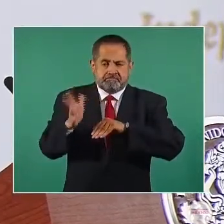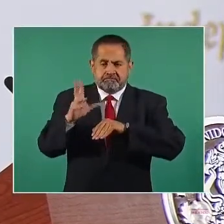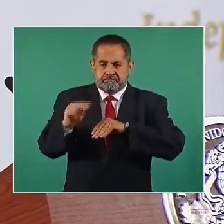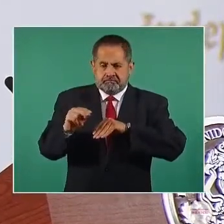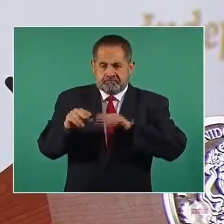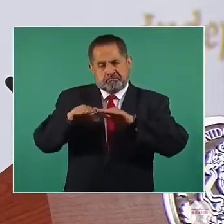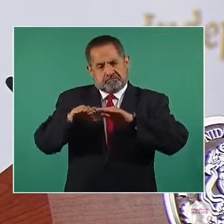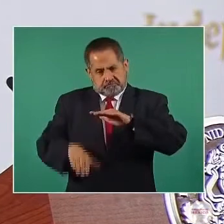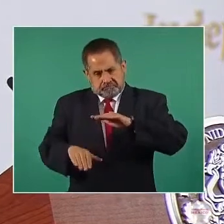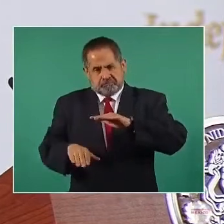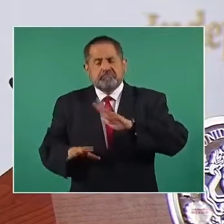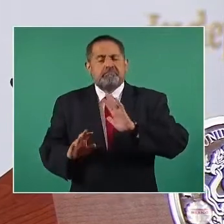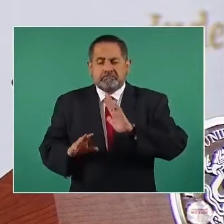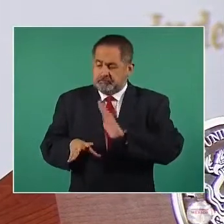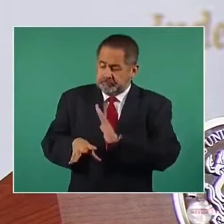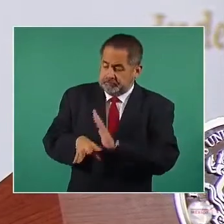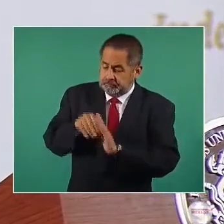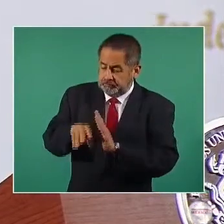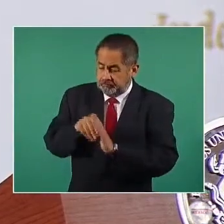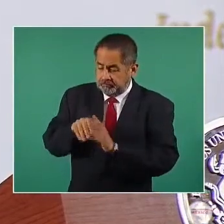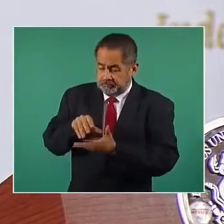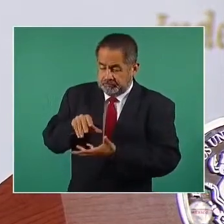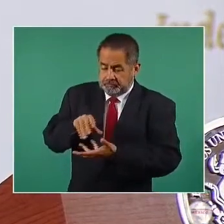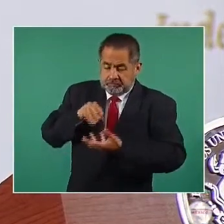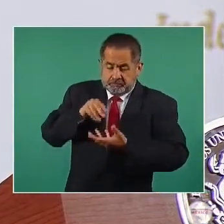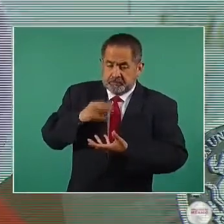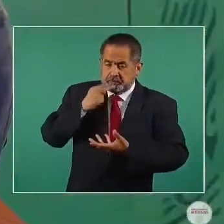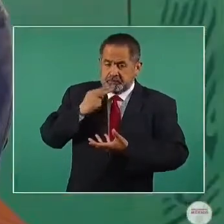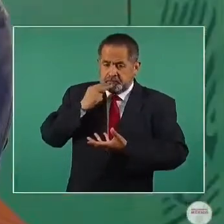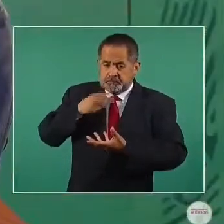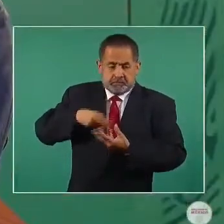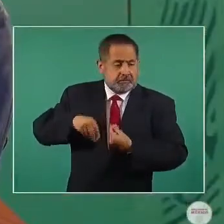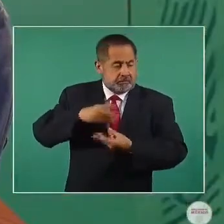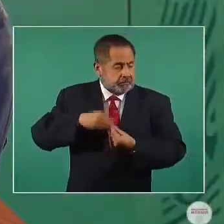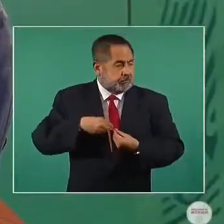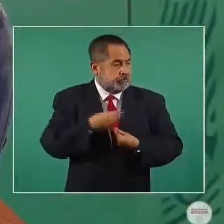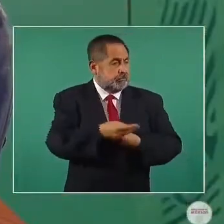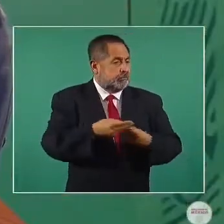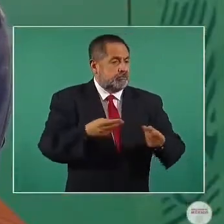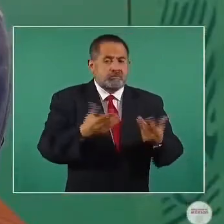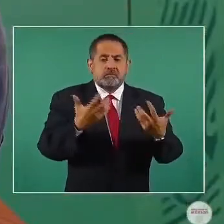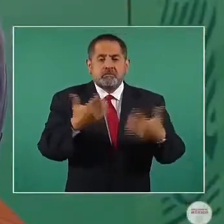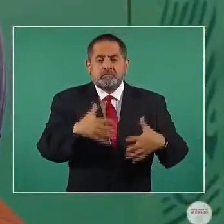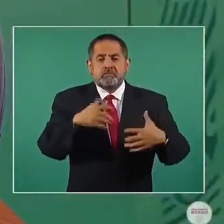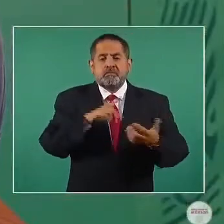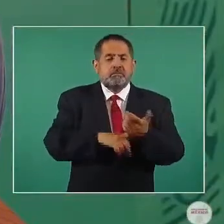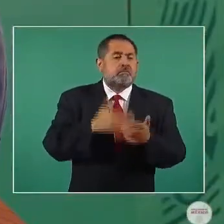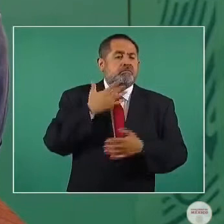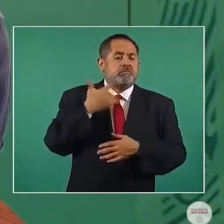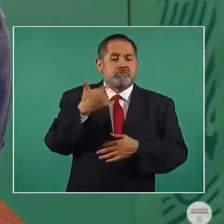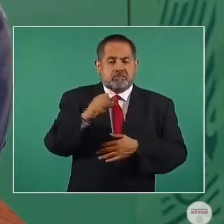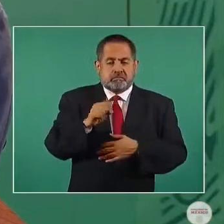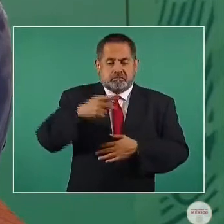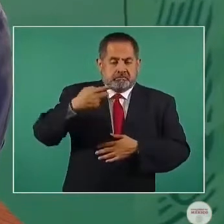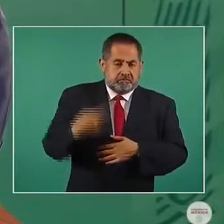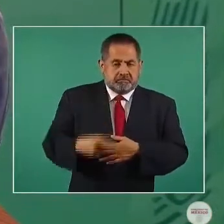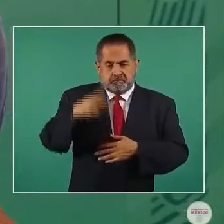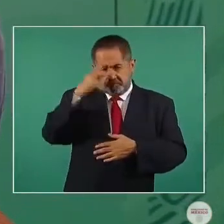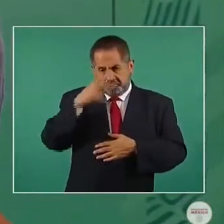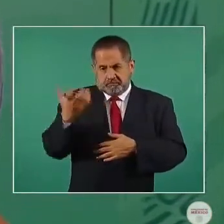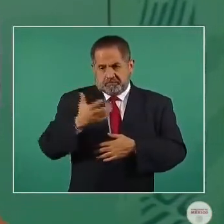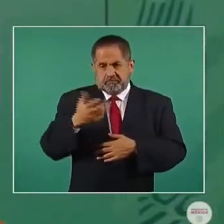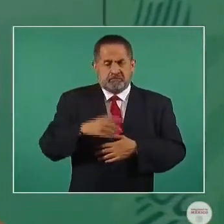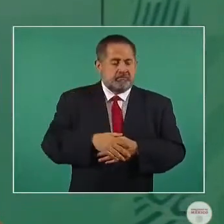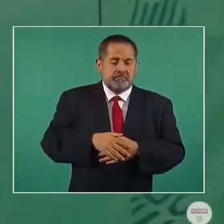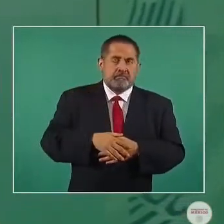solamente vamos a extraer lo que se va a requerir para producir las gasolinas en México,